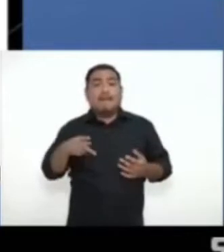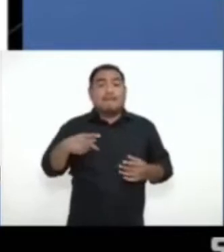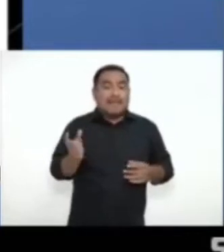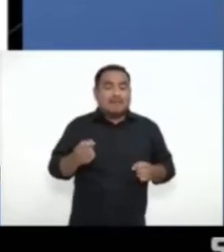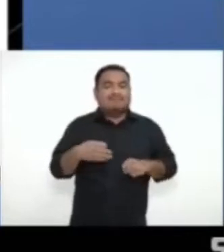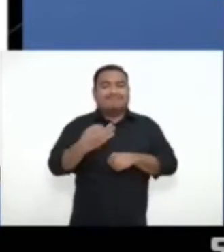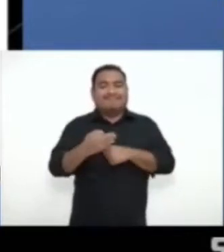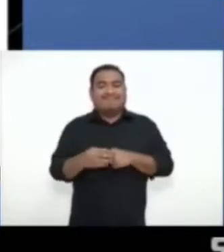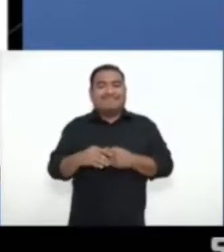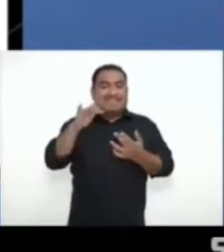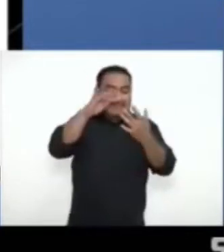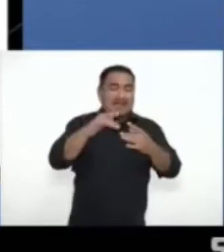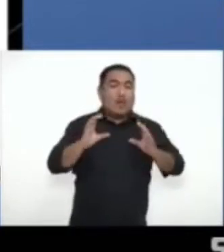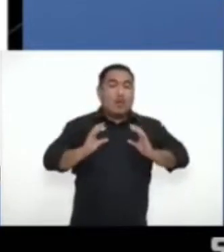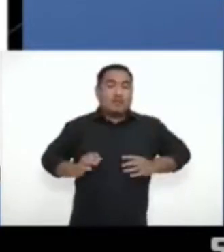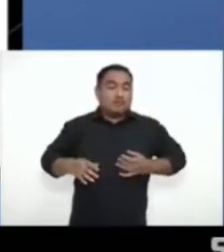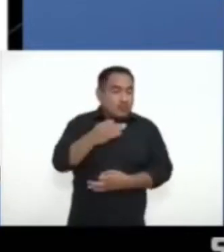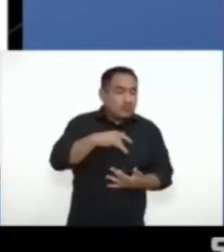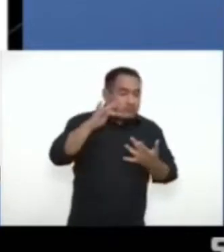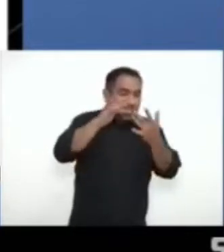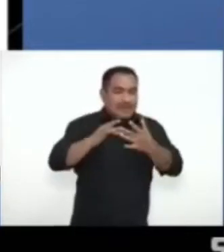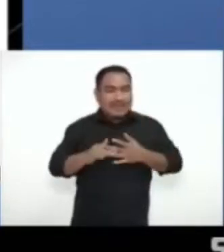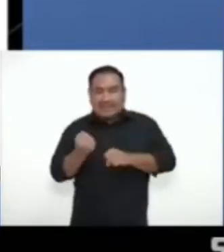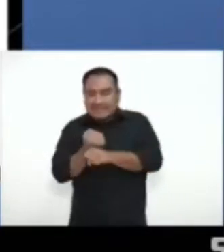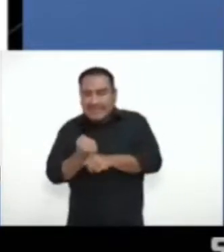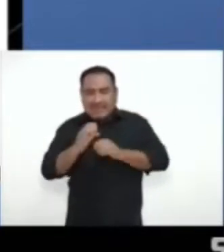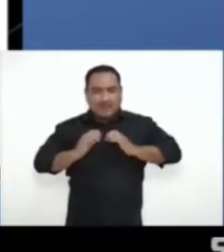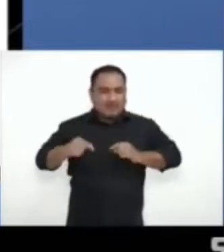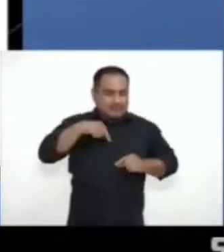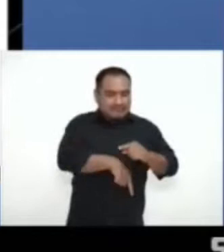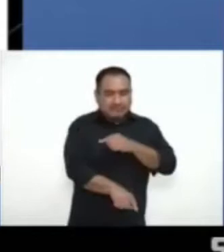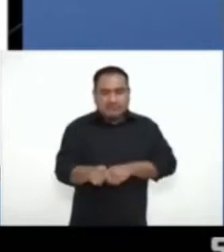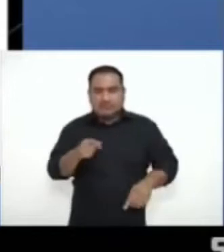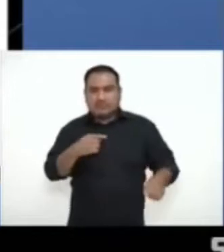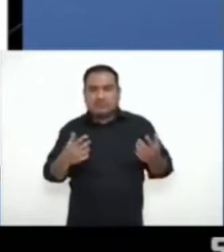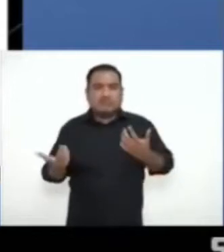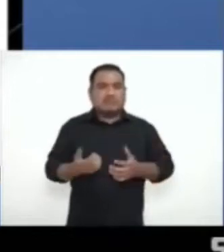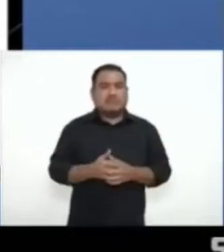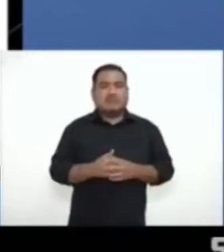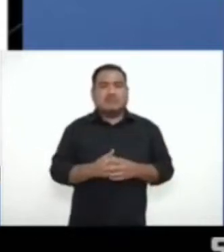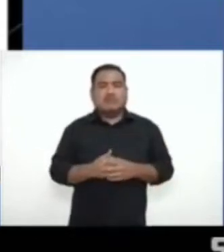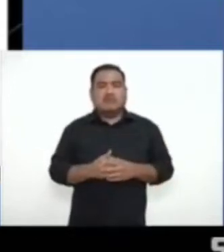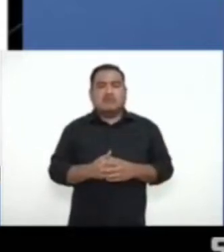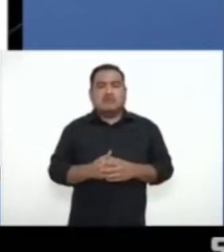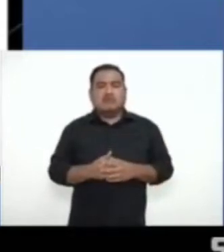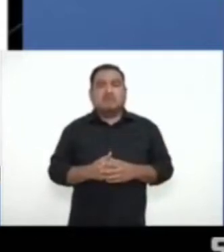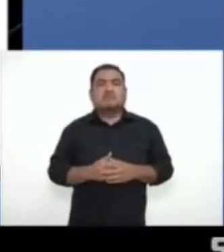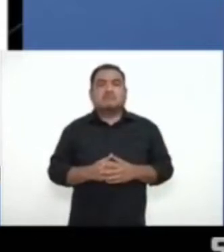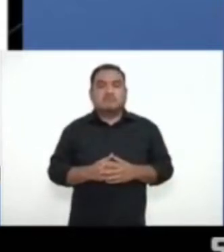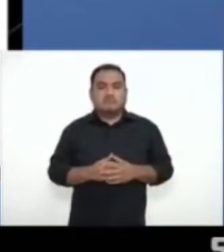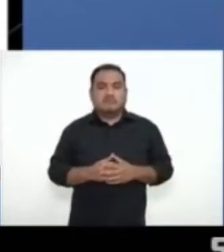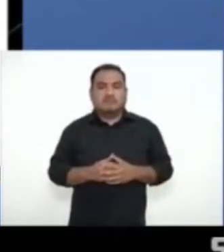esto pasa, toda esta sangre que tendría que nutrir la corteza cerebral para poder